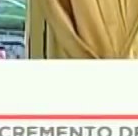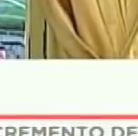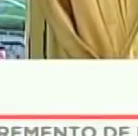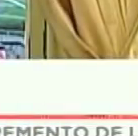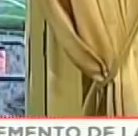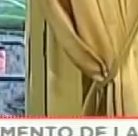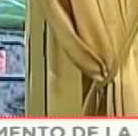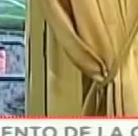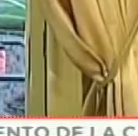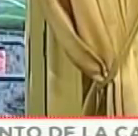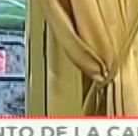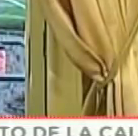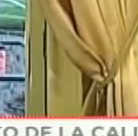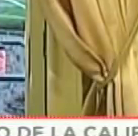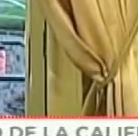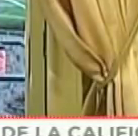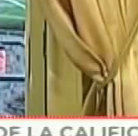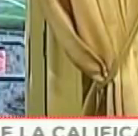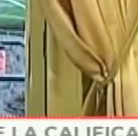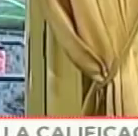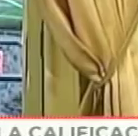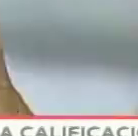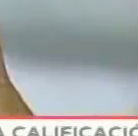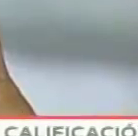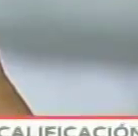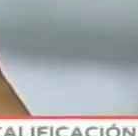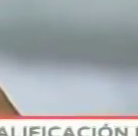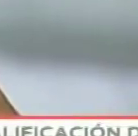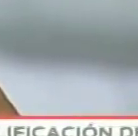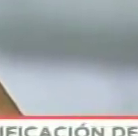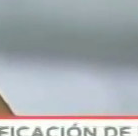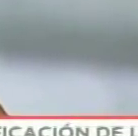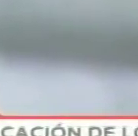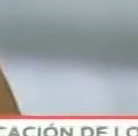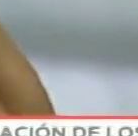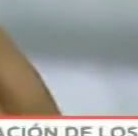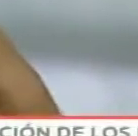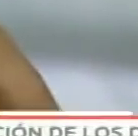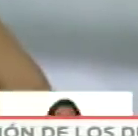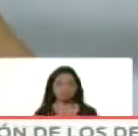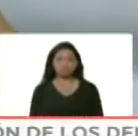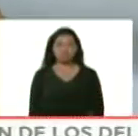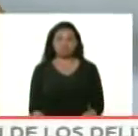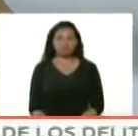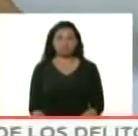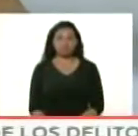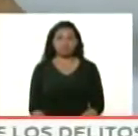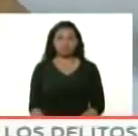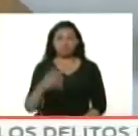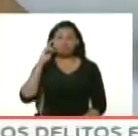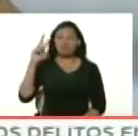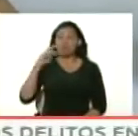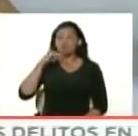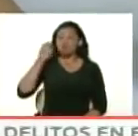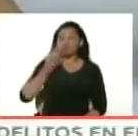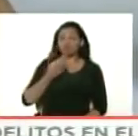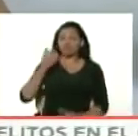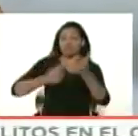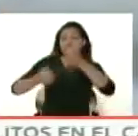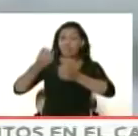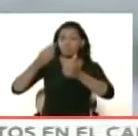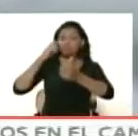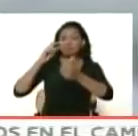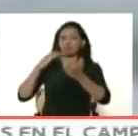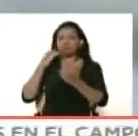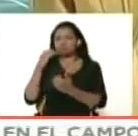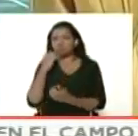el bufito, esto es una exquisitez. Déjeme decirle que es una provocación muy grande tener este dulce de leche de búfalo aquí